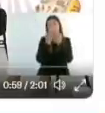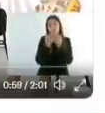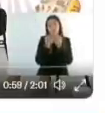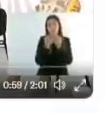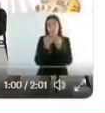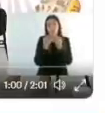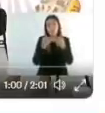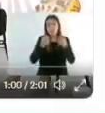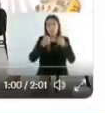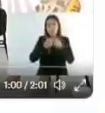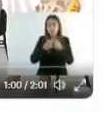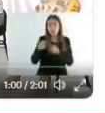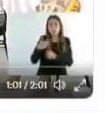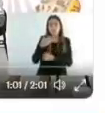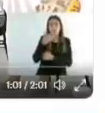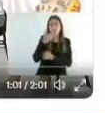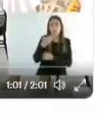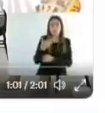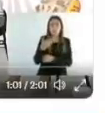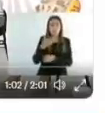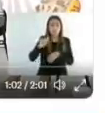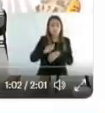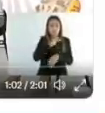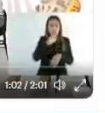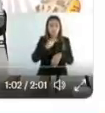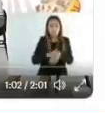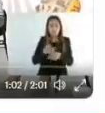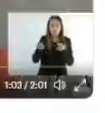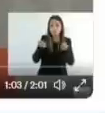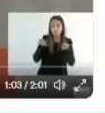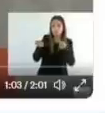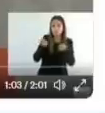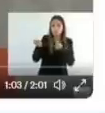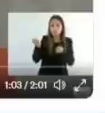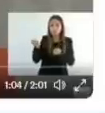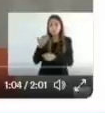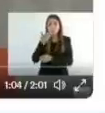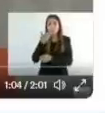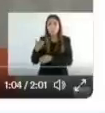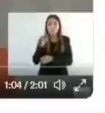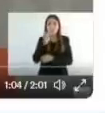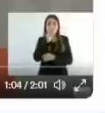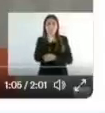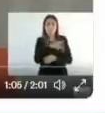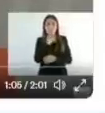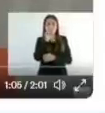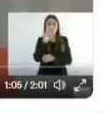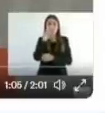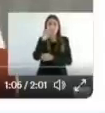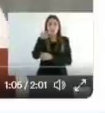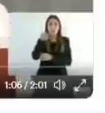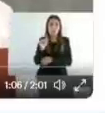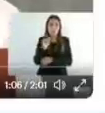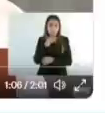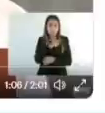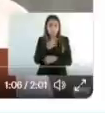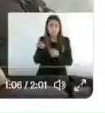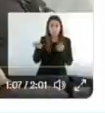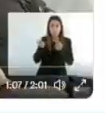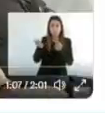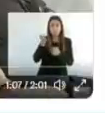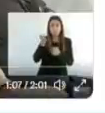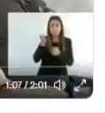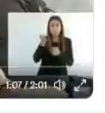administradas, son operadas por la Secretaría de la Defensa y por la Secretaría de